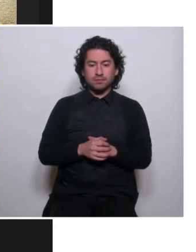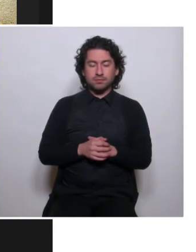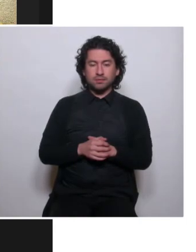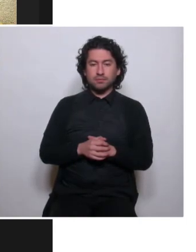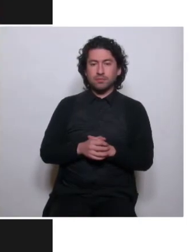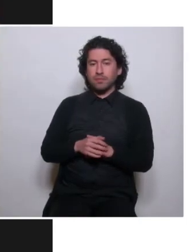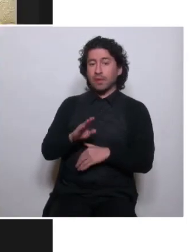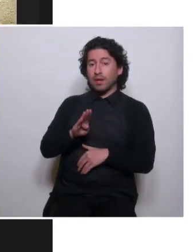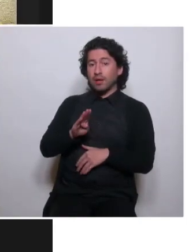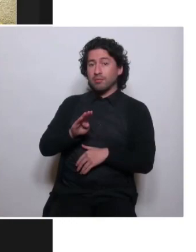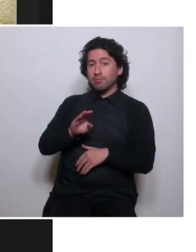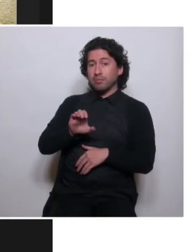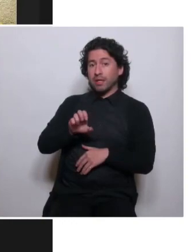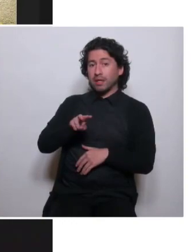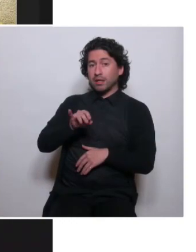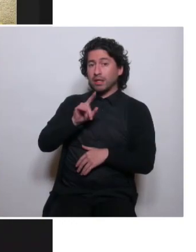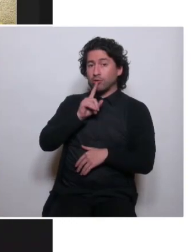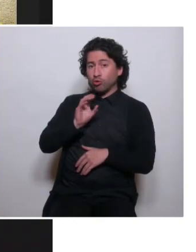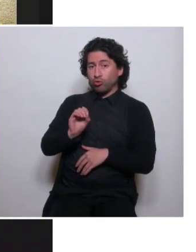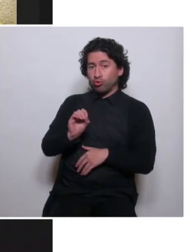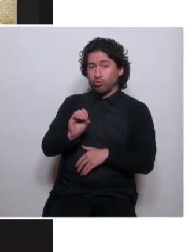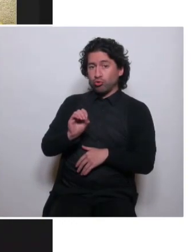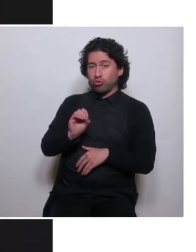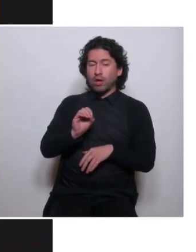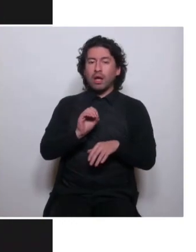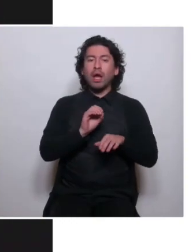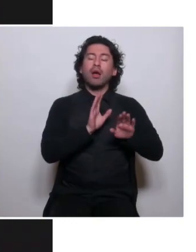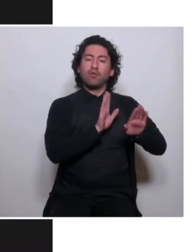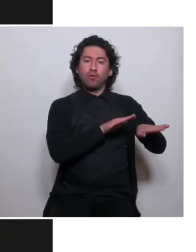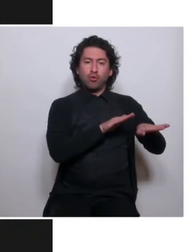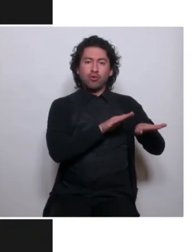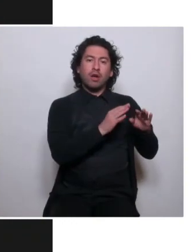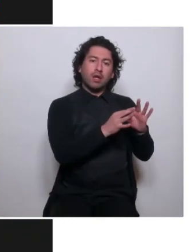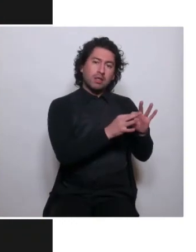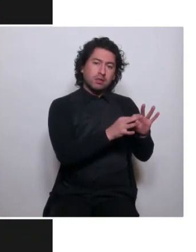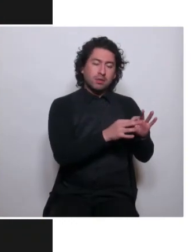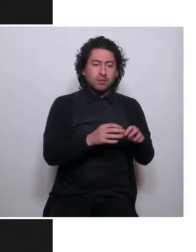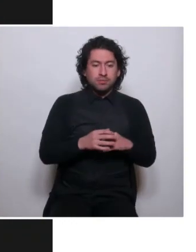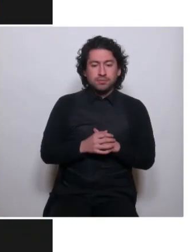Convencional Benito Baranda. A favor, señor secretario. Gracias.